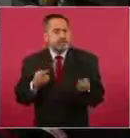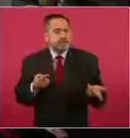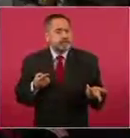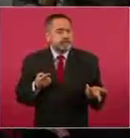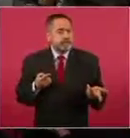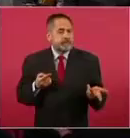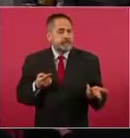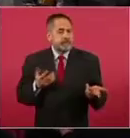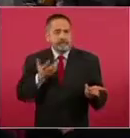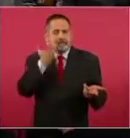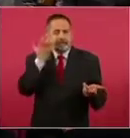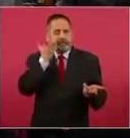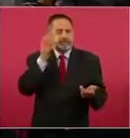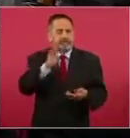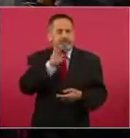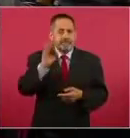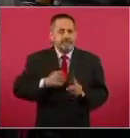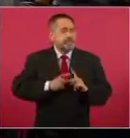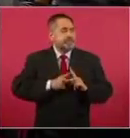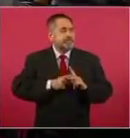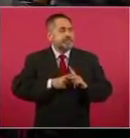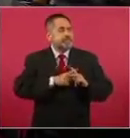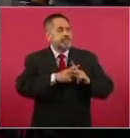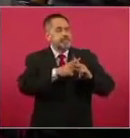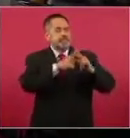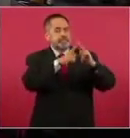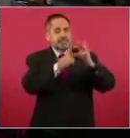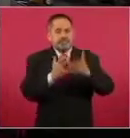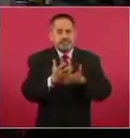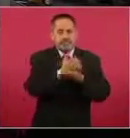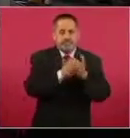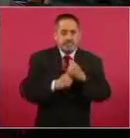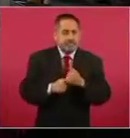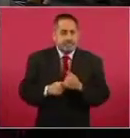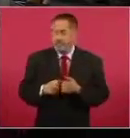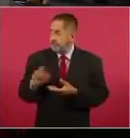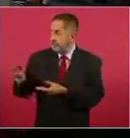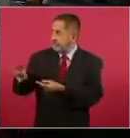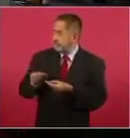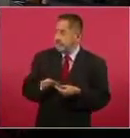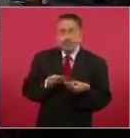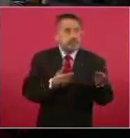y especula y gana dinero sin invertir